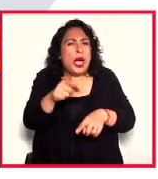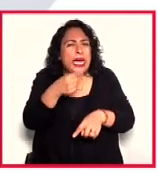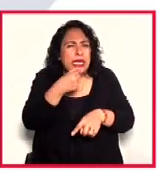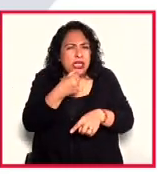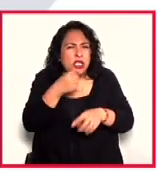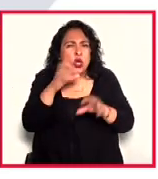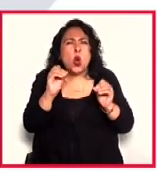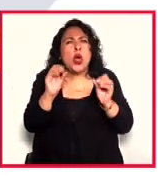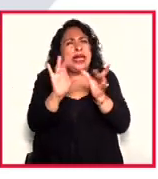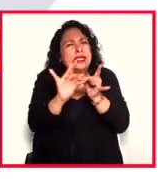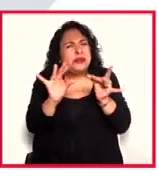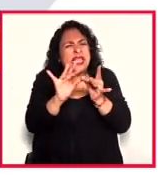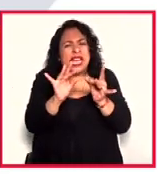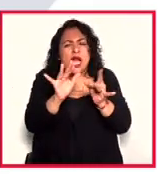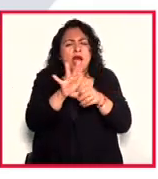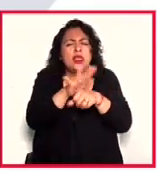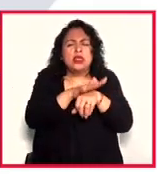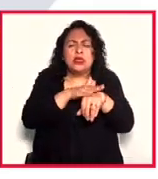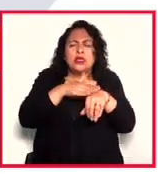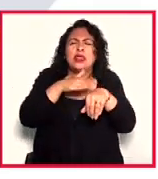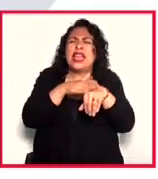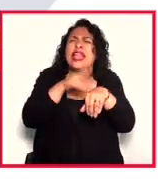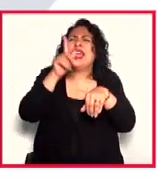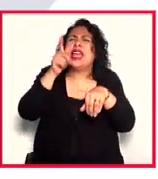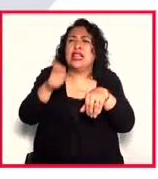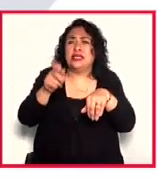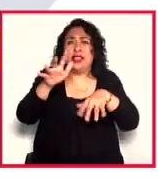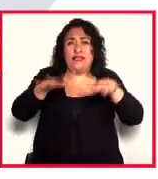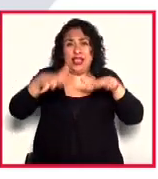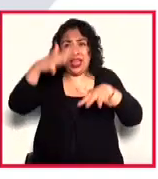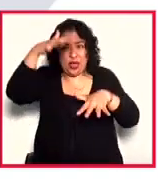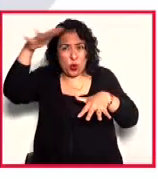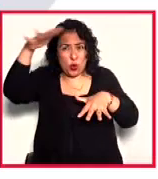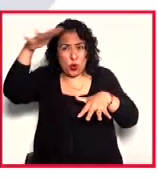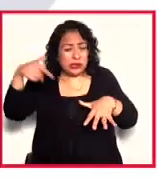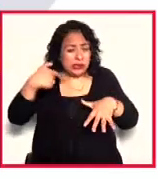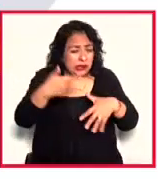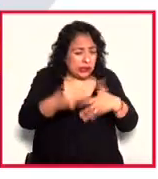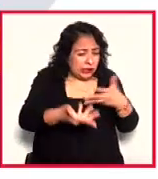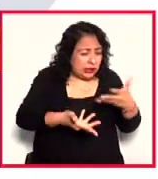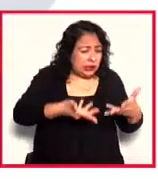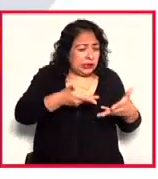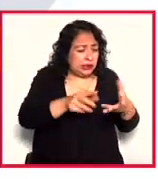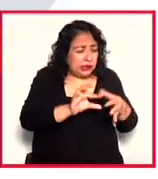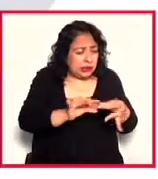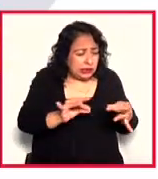caricias, ¿no? Algo que nos cuesta trabajo como adultos el poder hablarlo con los niños. La obra